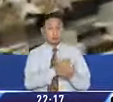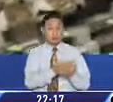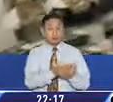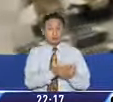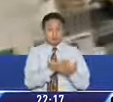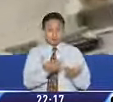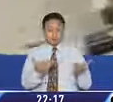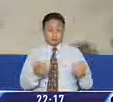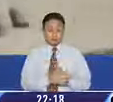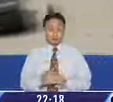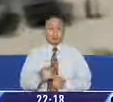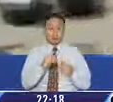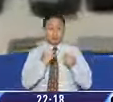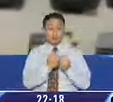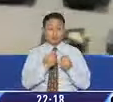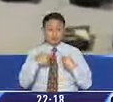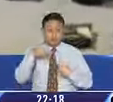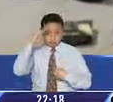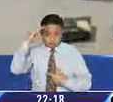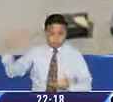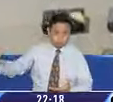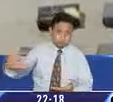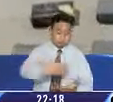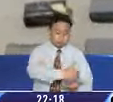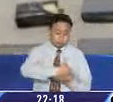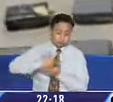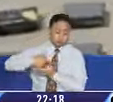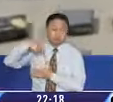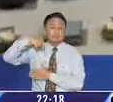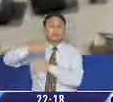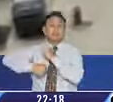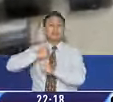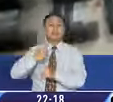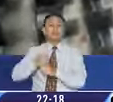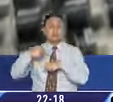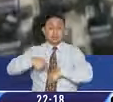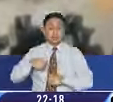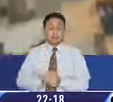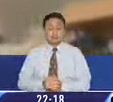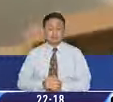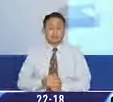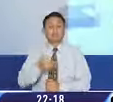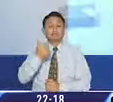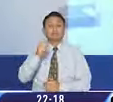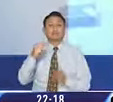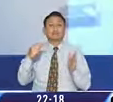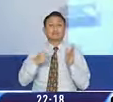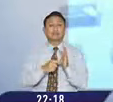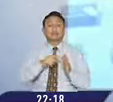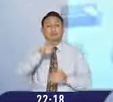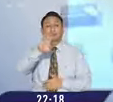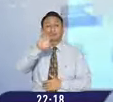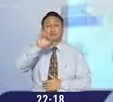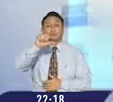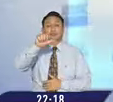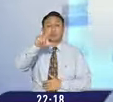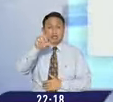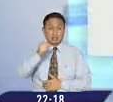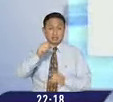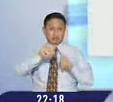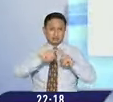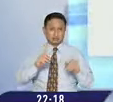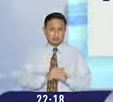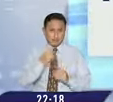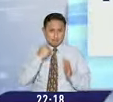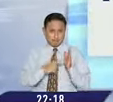provisiones utilizadas por las organizaciones criminales. En lo que va del año se han incautado al menos 10.000 municiones de distinto calibre,